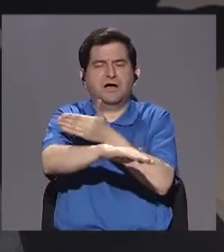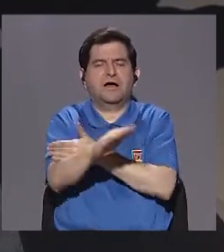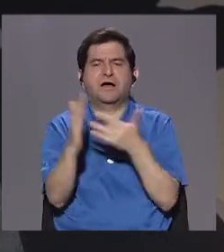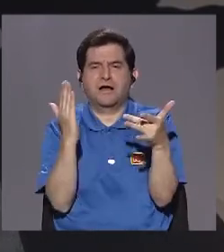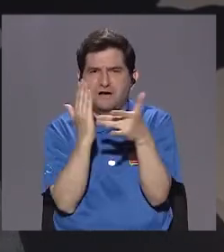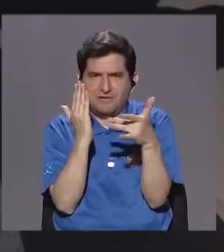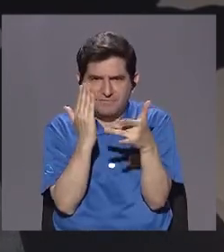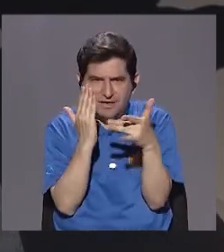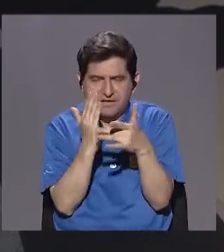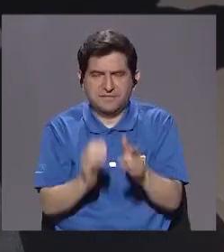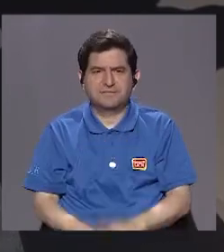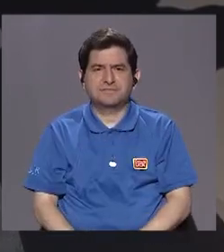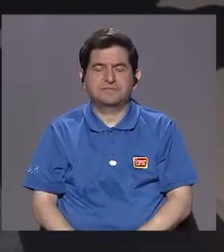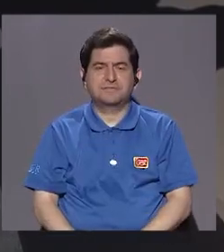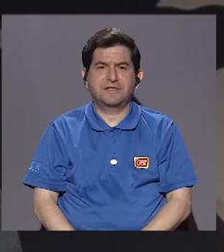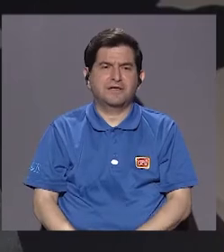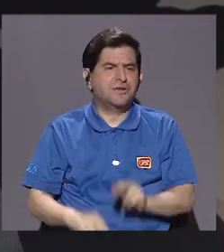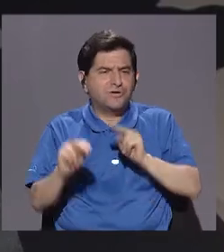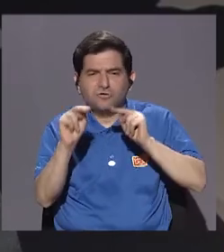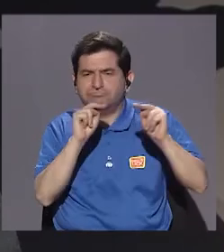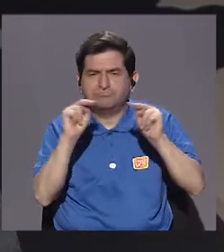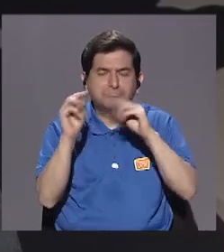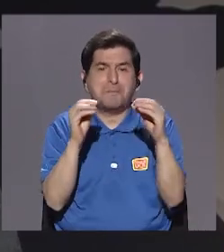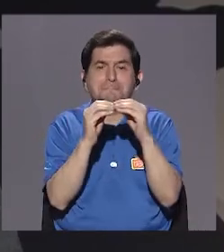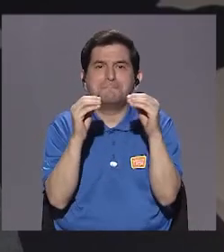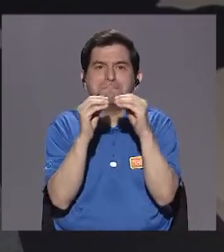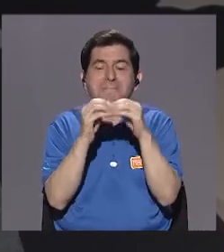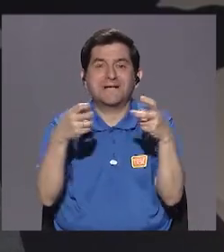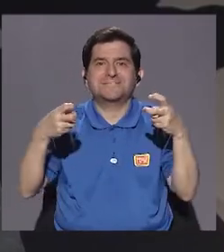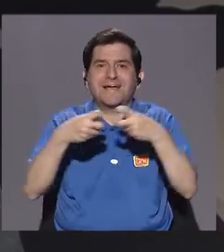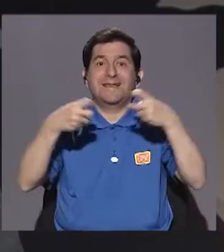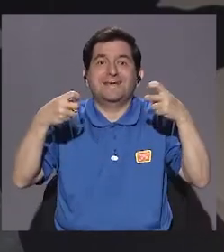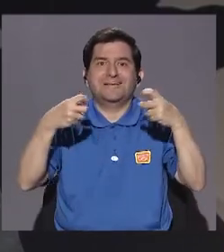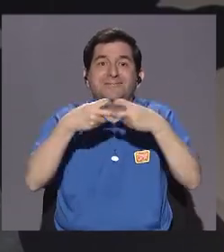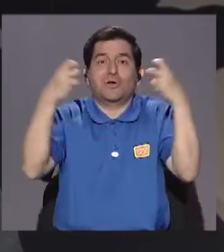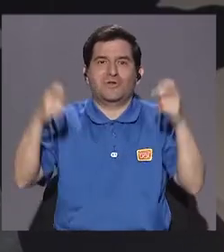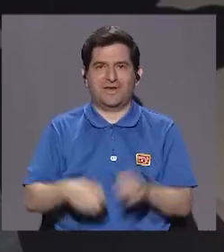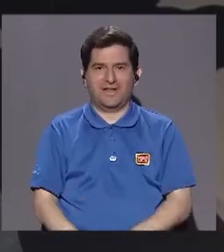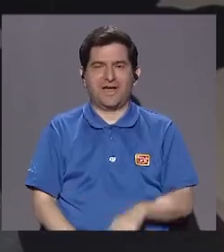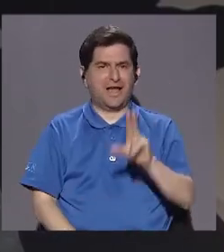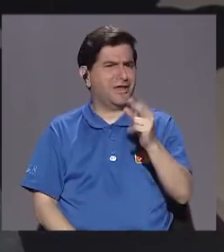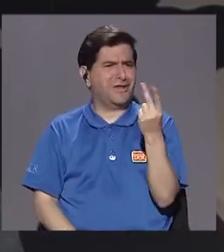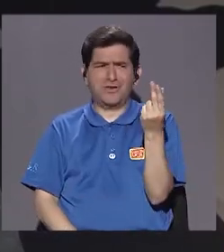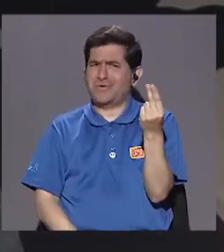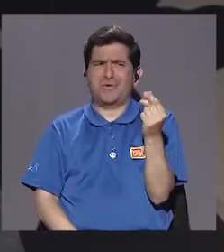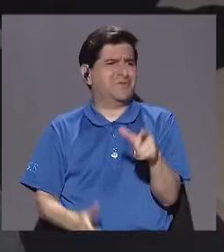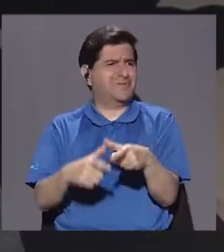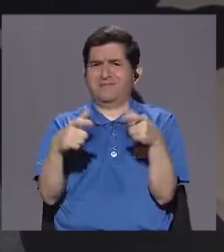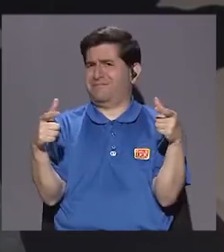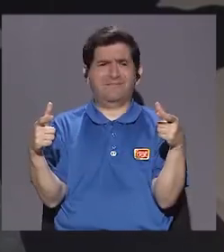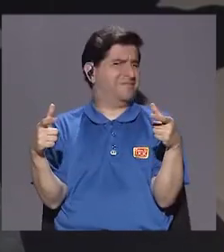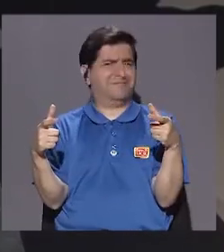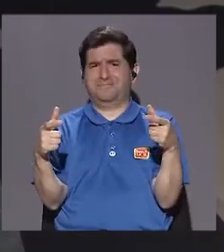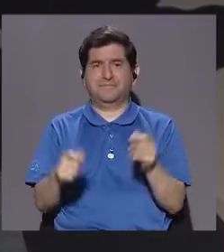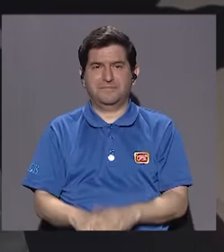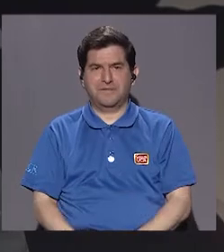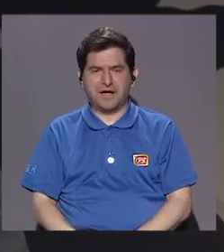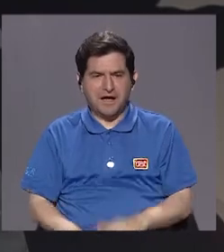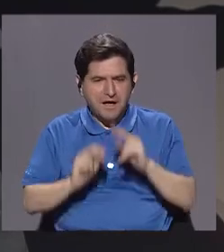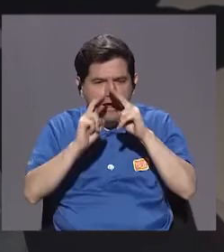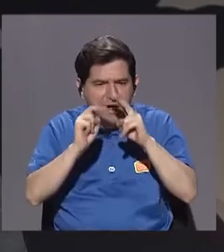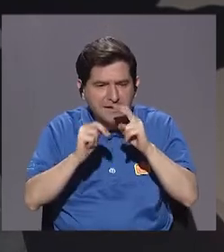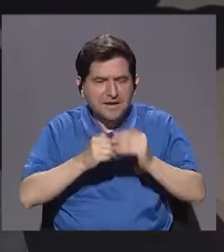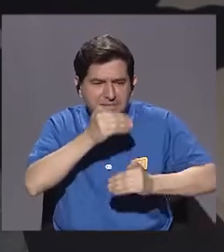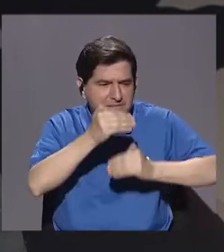y con las transacciones que cada vez son más electrónicas que que el dinero en efectivo a la gran mayoría pues seguir la pista